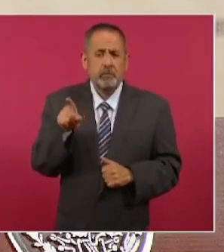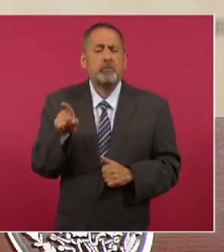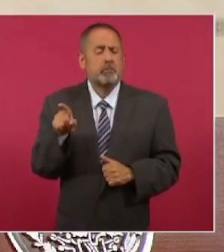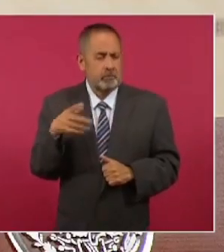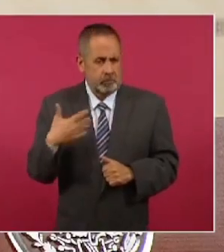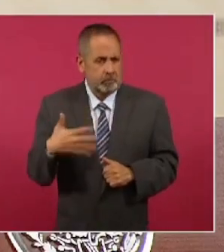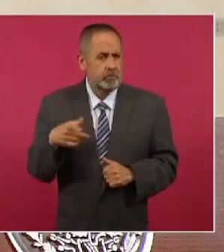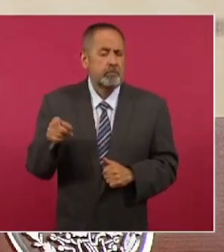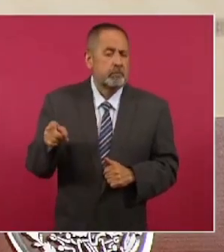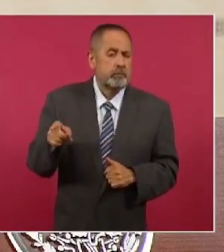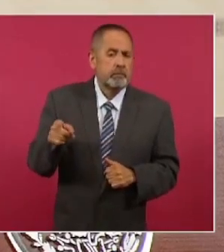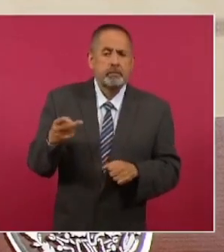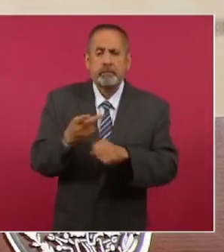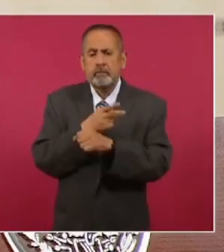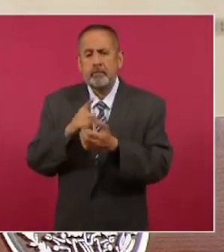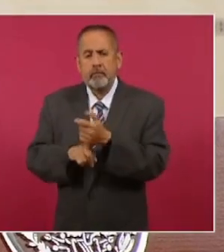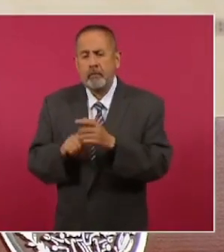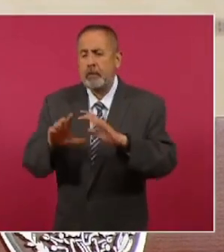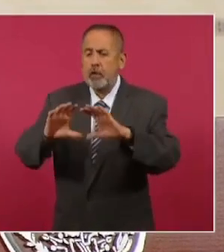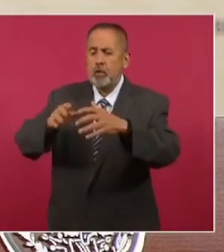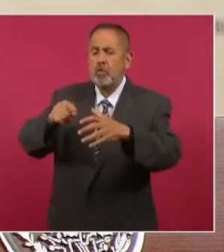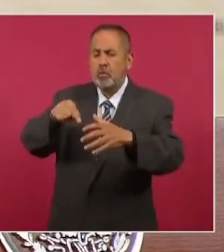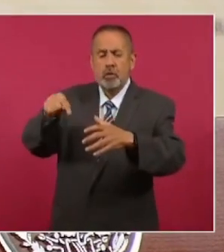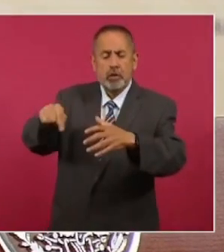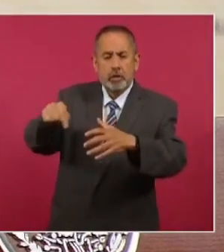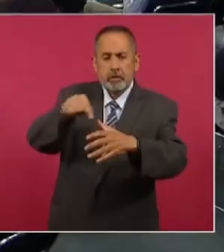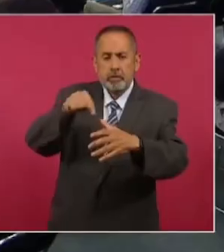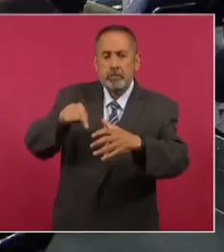sí ¿y qué pasa con las comunidades